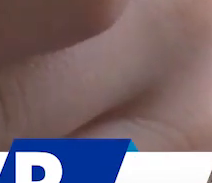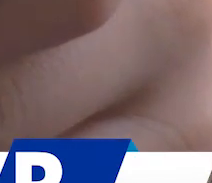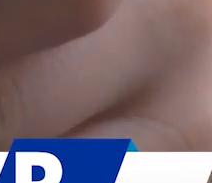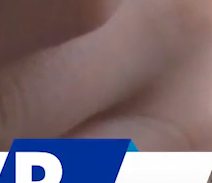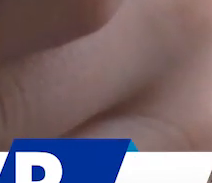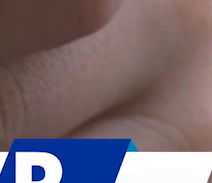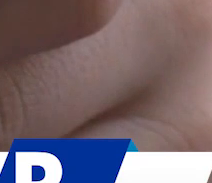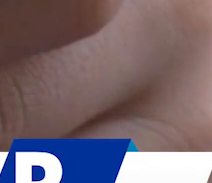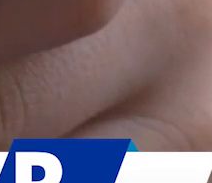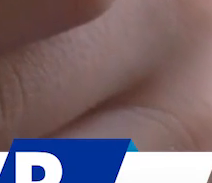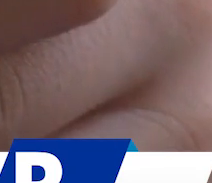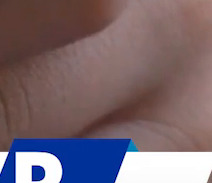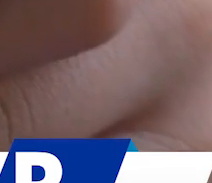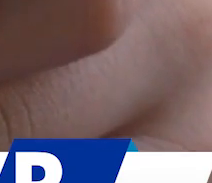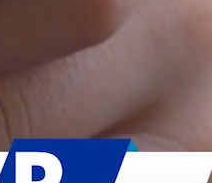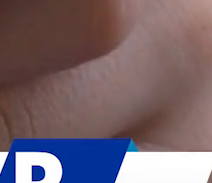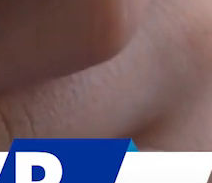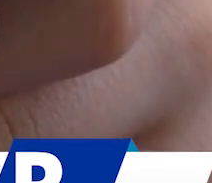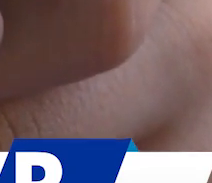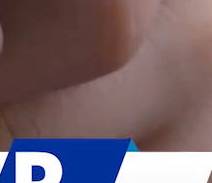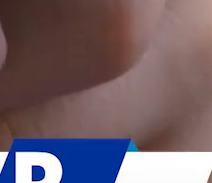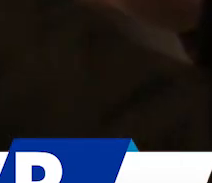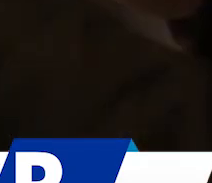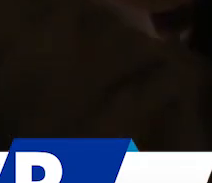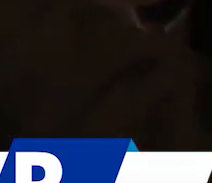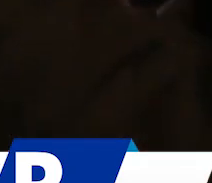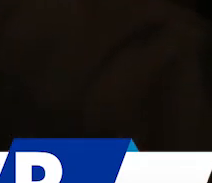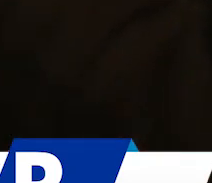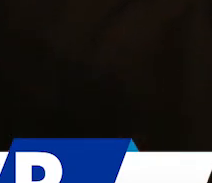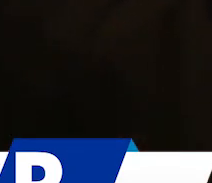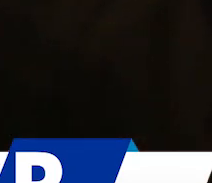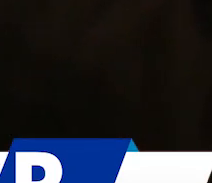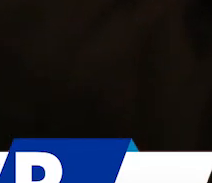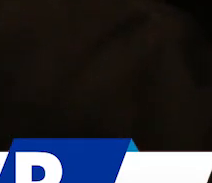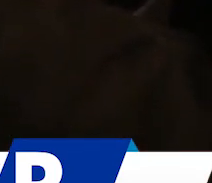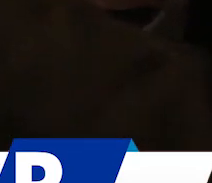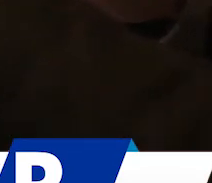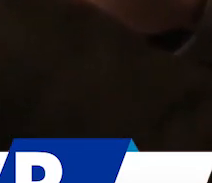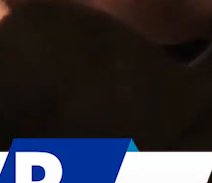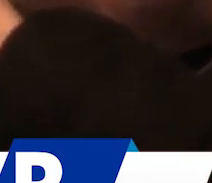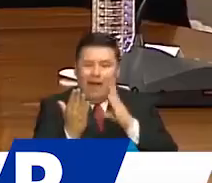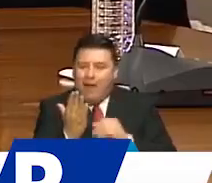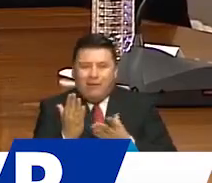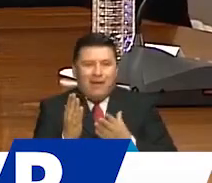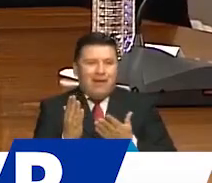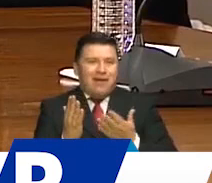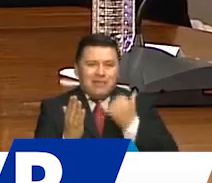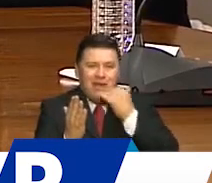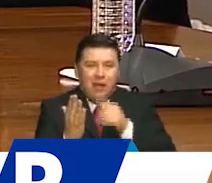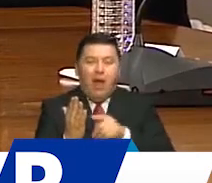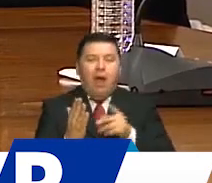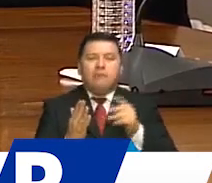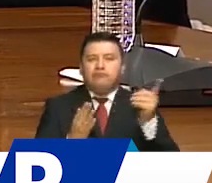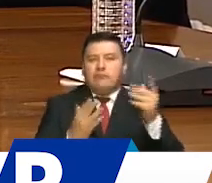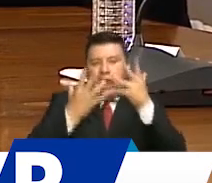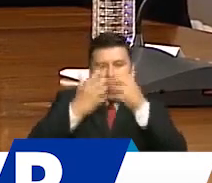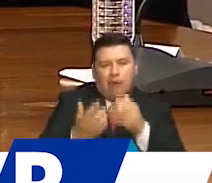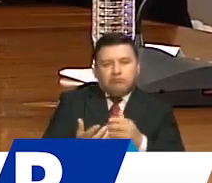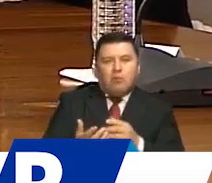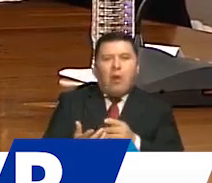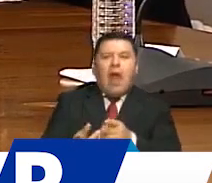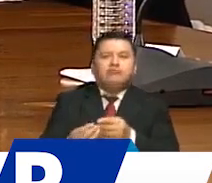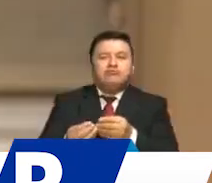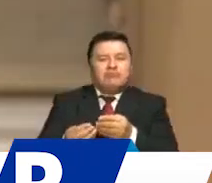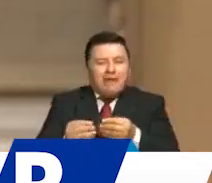el acceso gratuito a 5 enlaces de internet de interés público que el gobierno nacional deberá definir de forma tal quizá pueda acceder